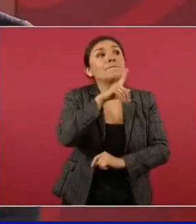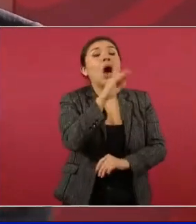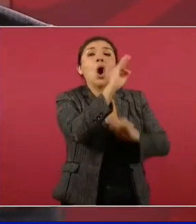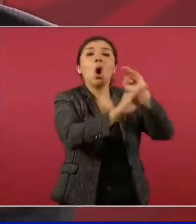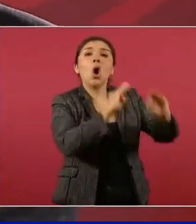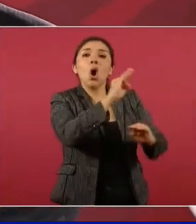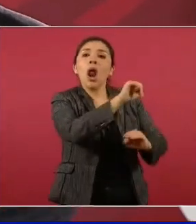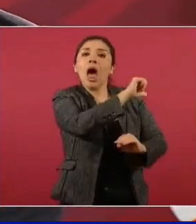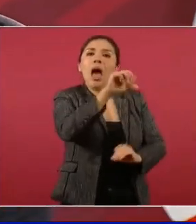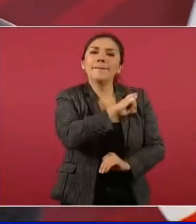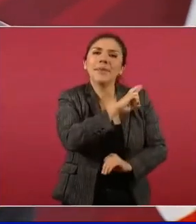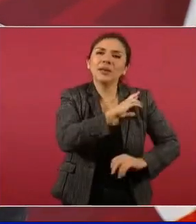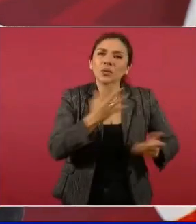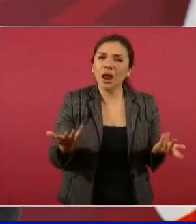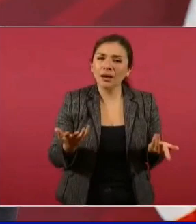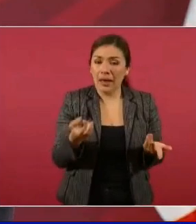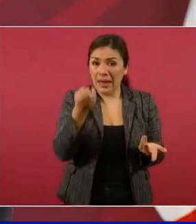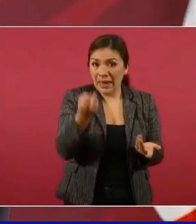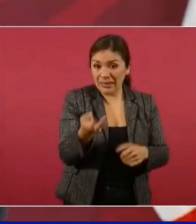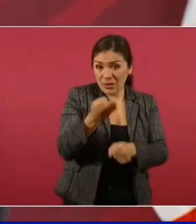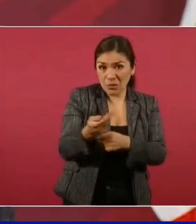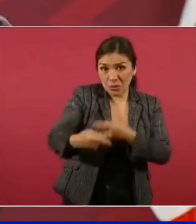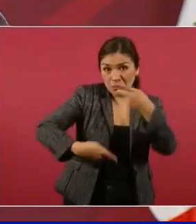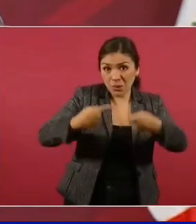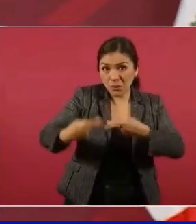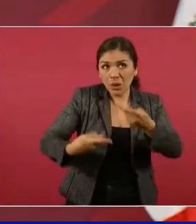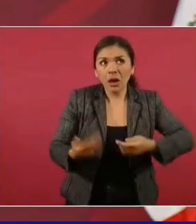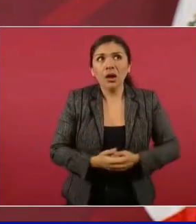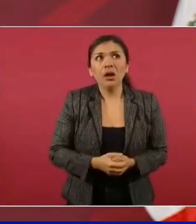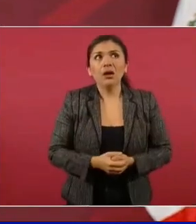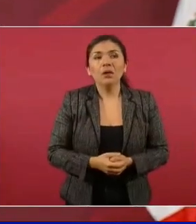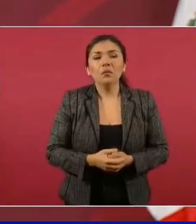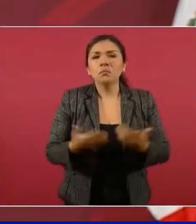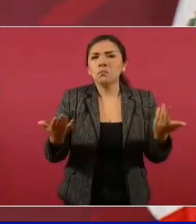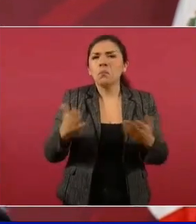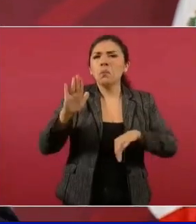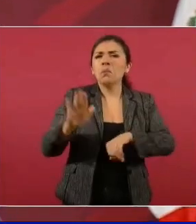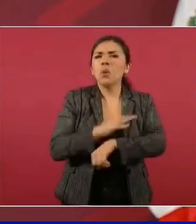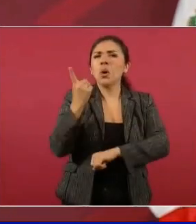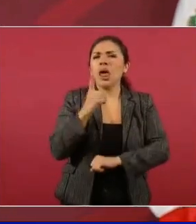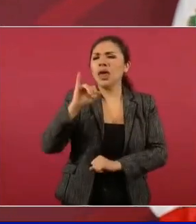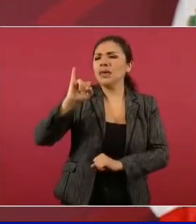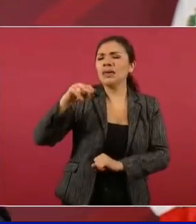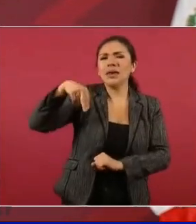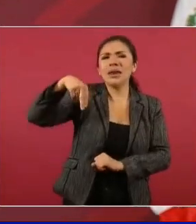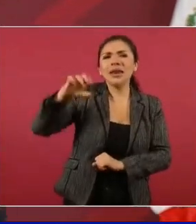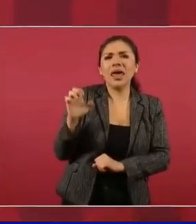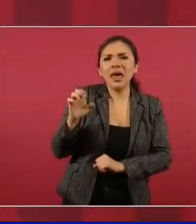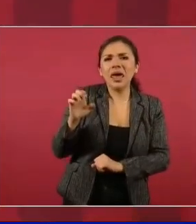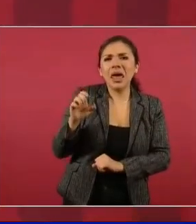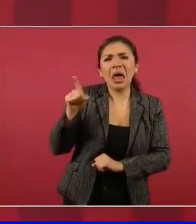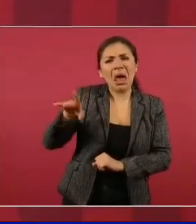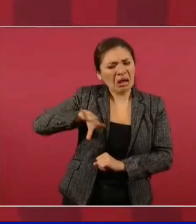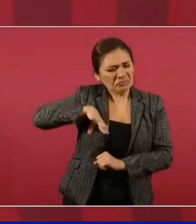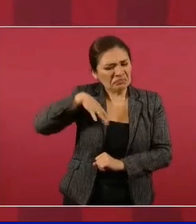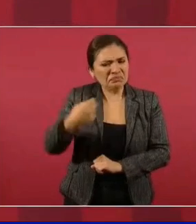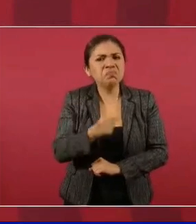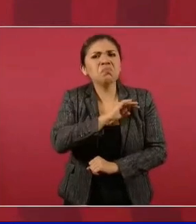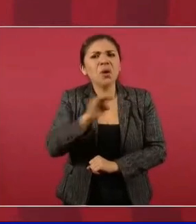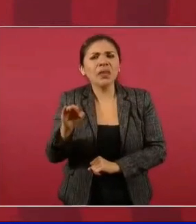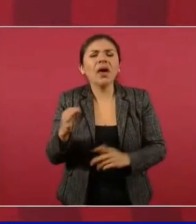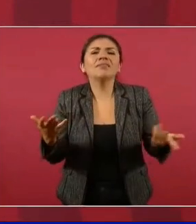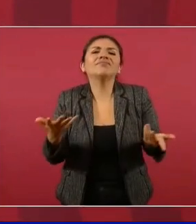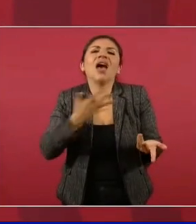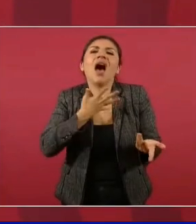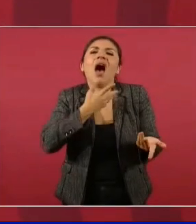Entonces, me preguntas que por qué el INE hace eso, porque